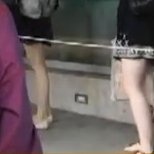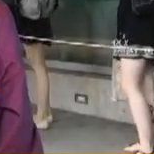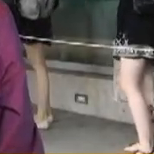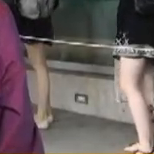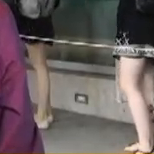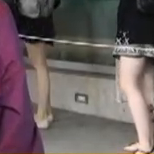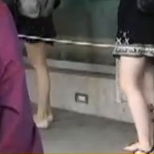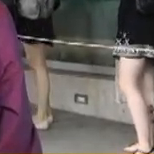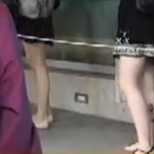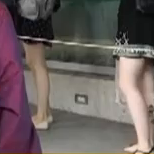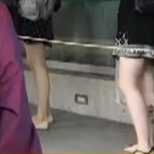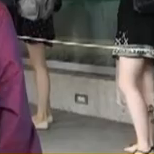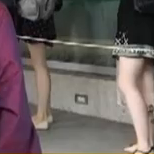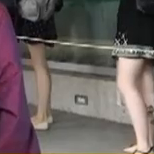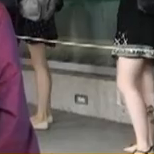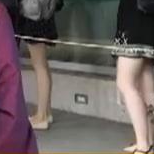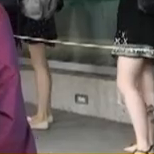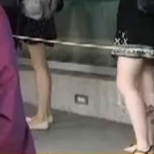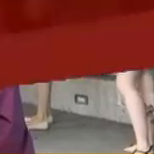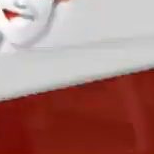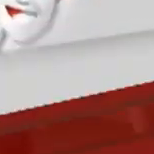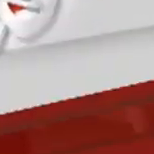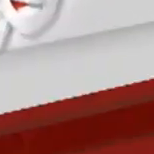Canadá, Gabriel Ramírez.